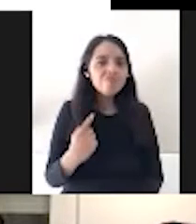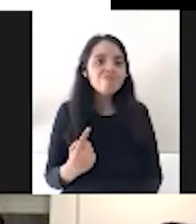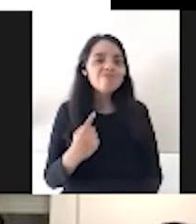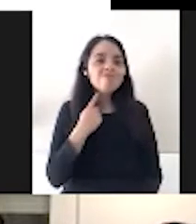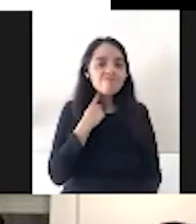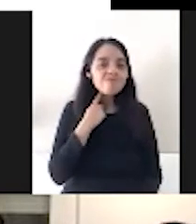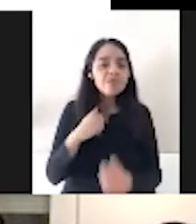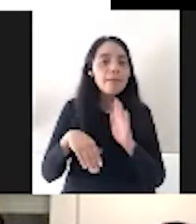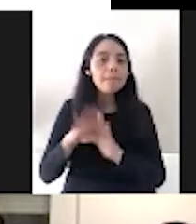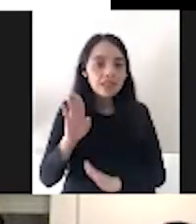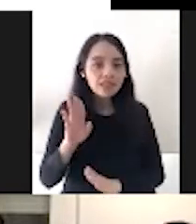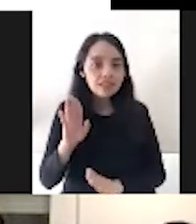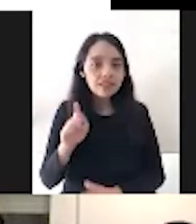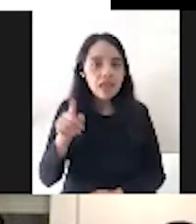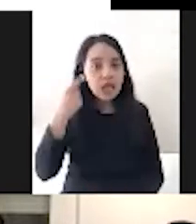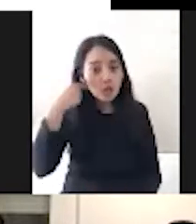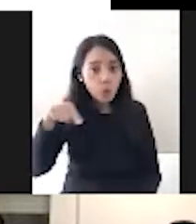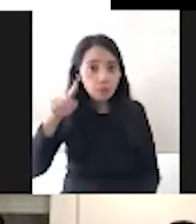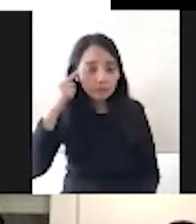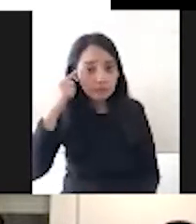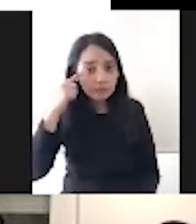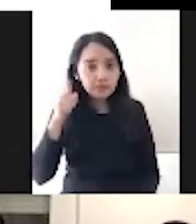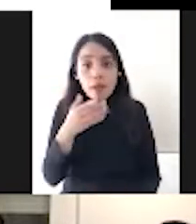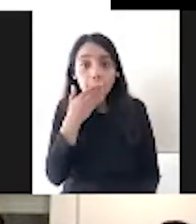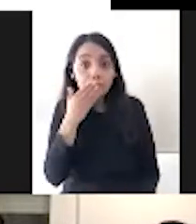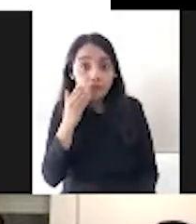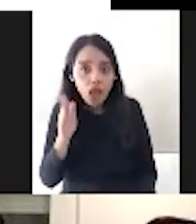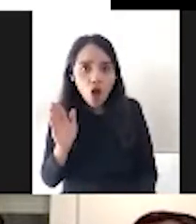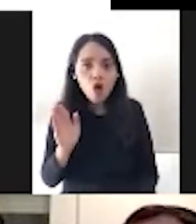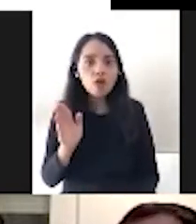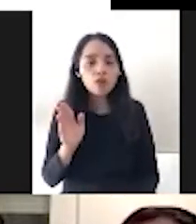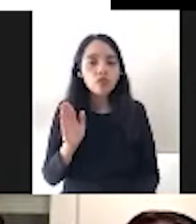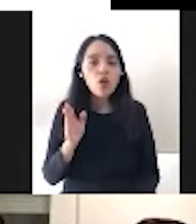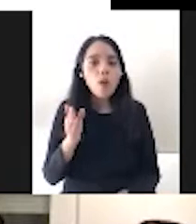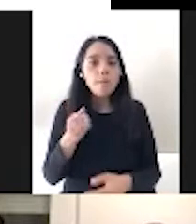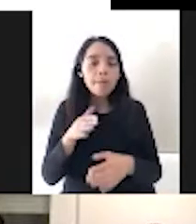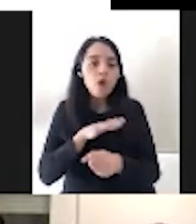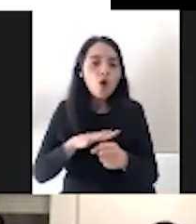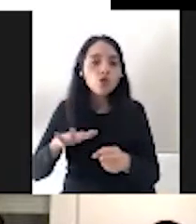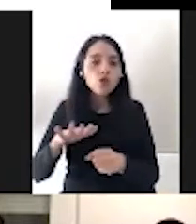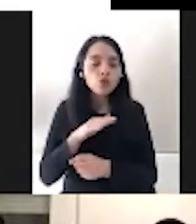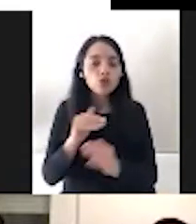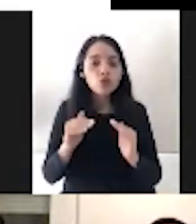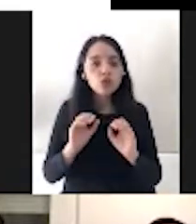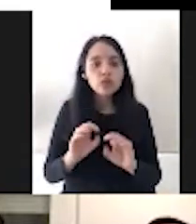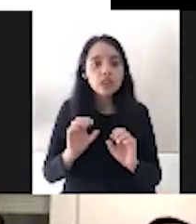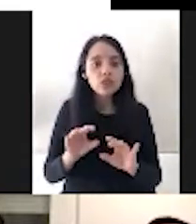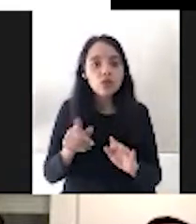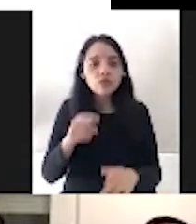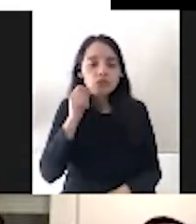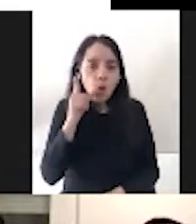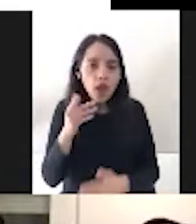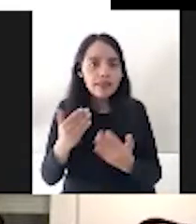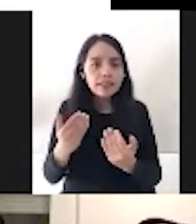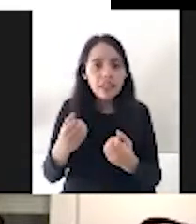Porque a pesar de que se quería hablar en el contexto educativo y de los docentes de cuál era la necesidad educativa que